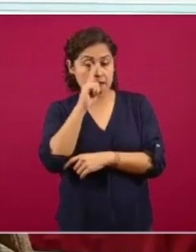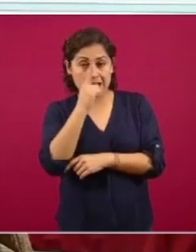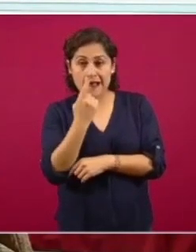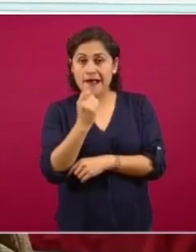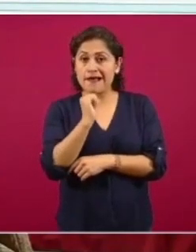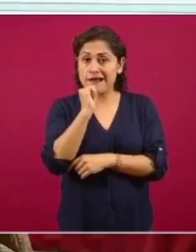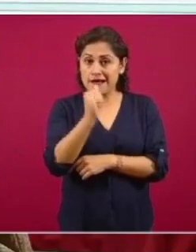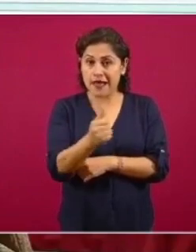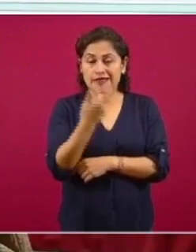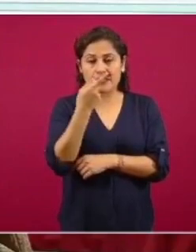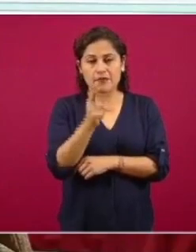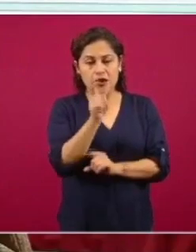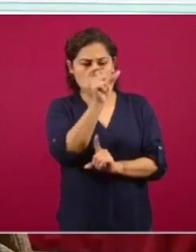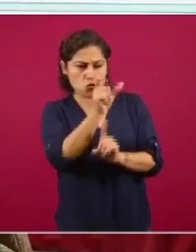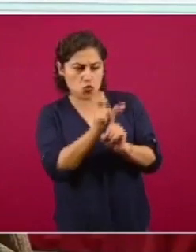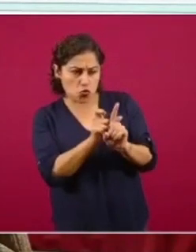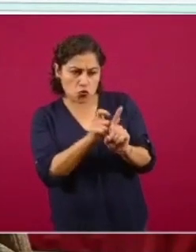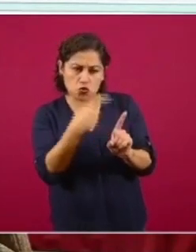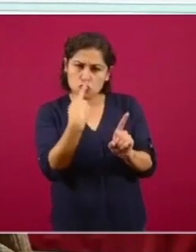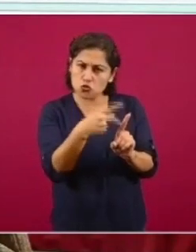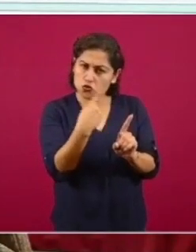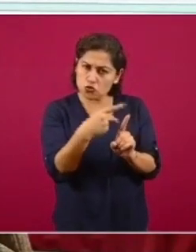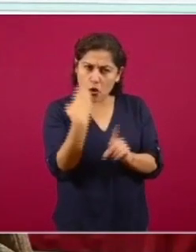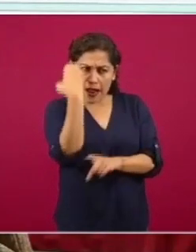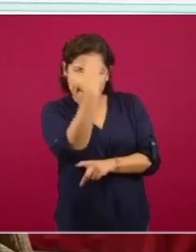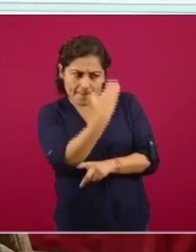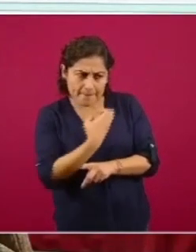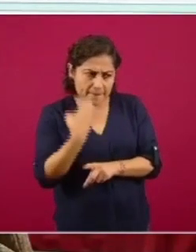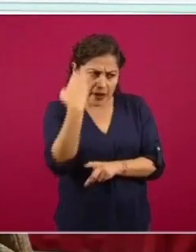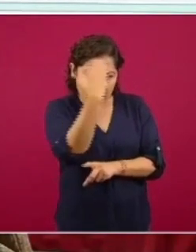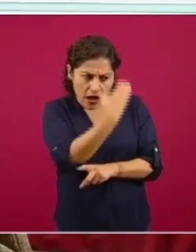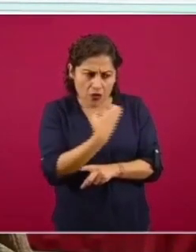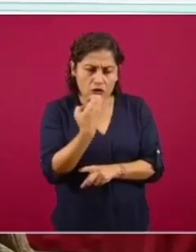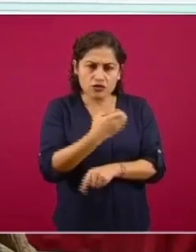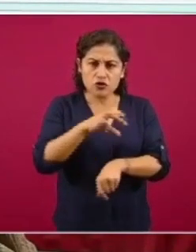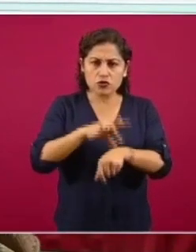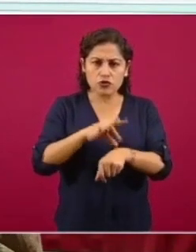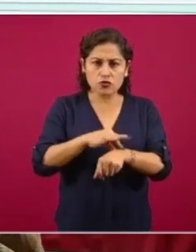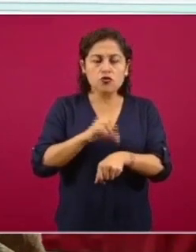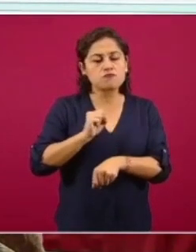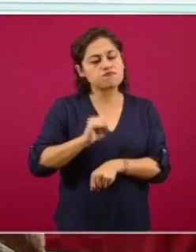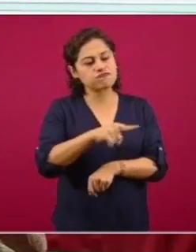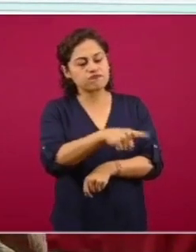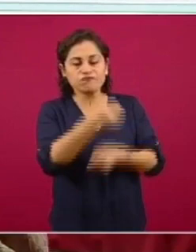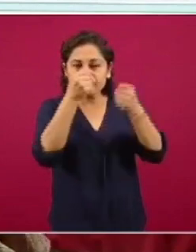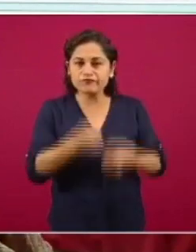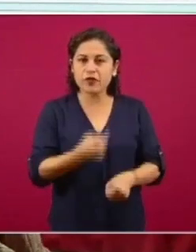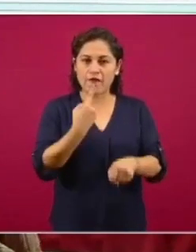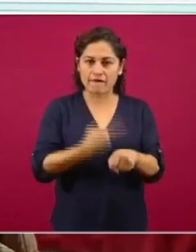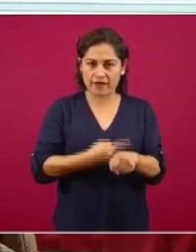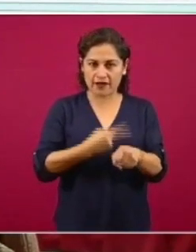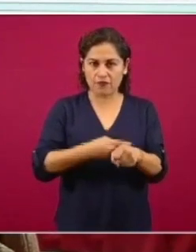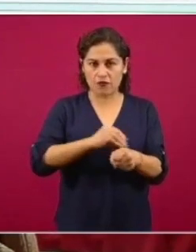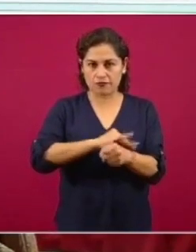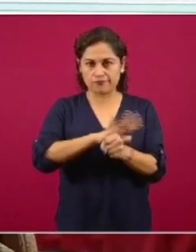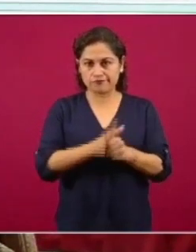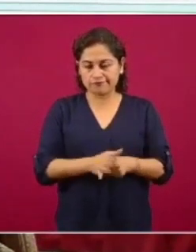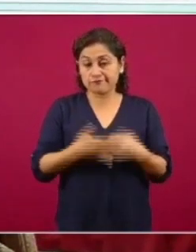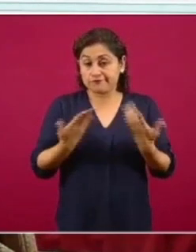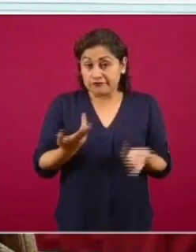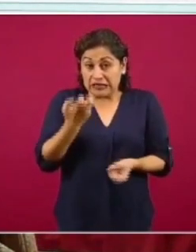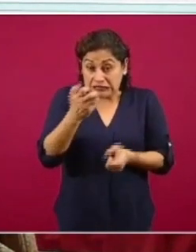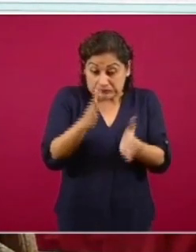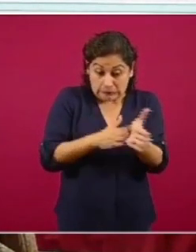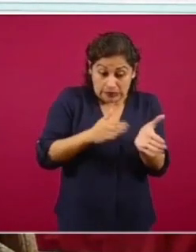el cuadro clínico y mucha otra información se dictamina como un caso confirmado. Este proceso es un proceso lento, es un